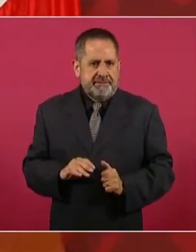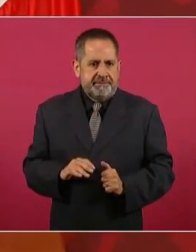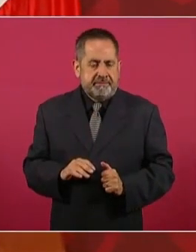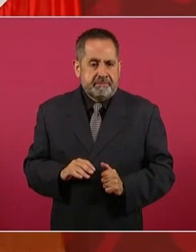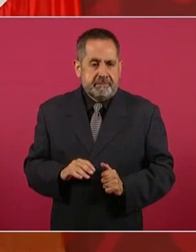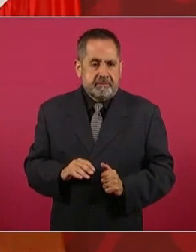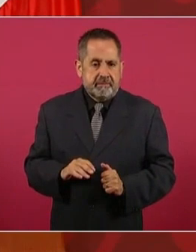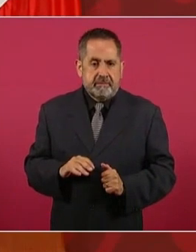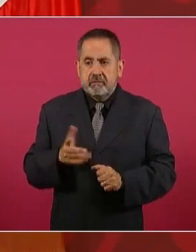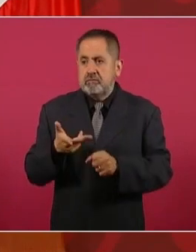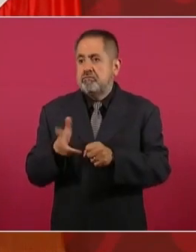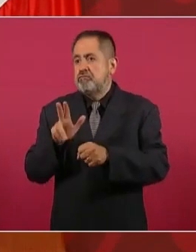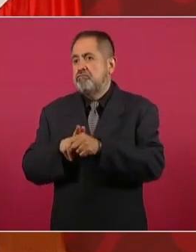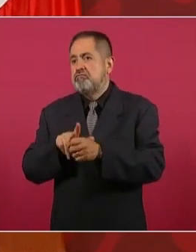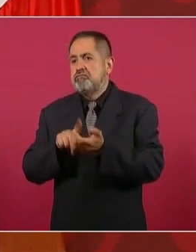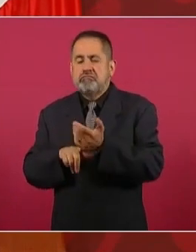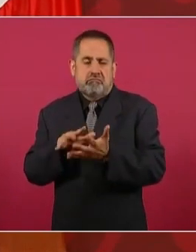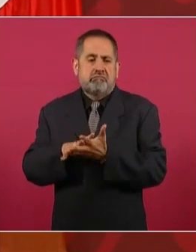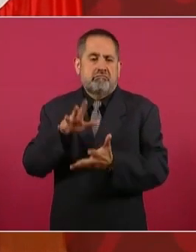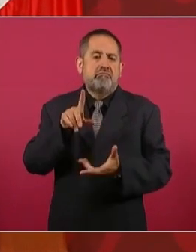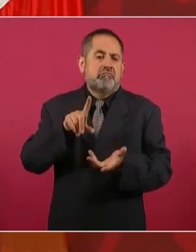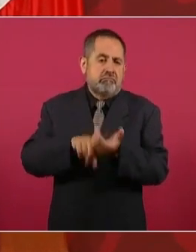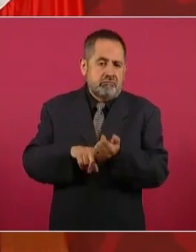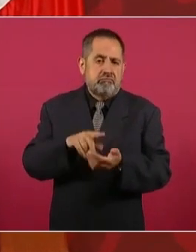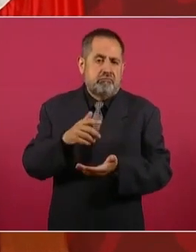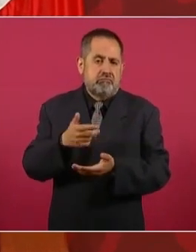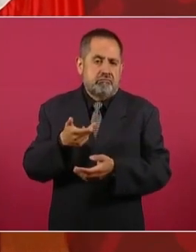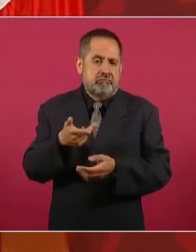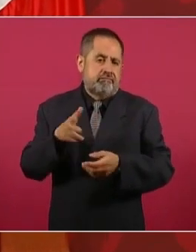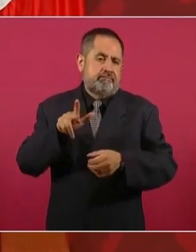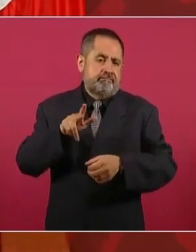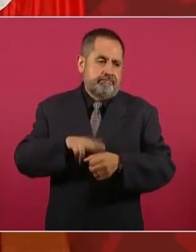casi todos los hospitales están en las ciudades.